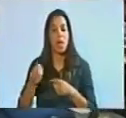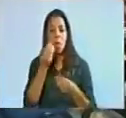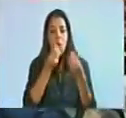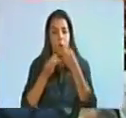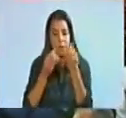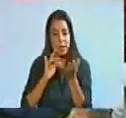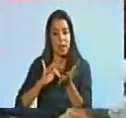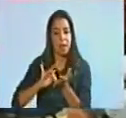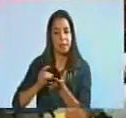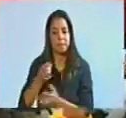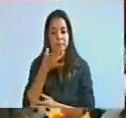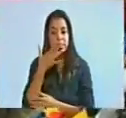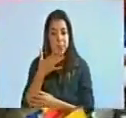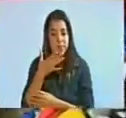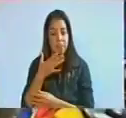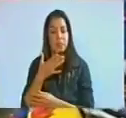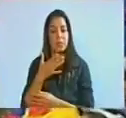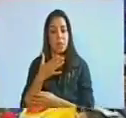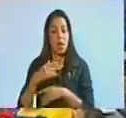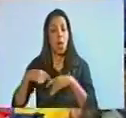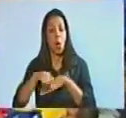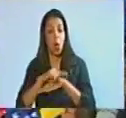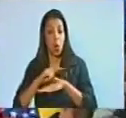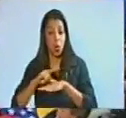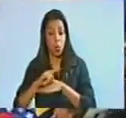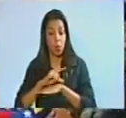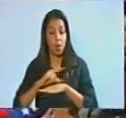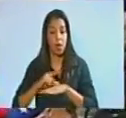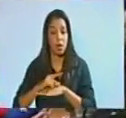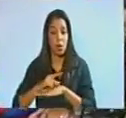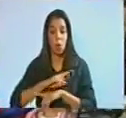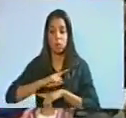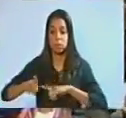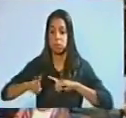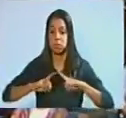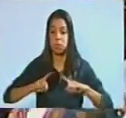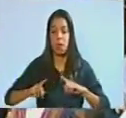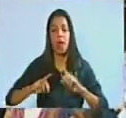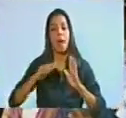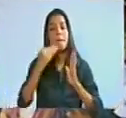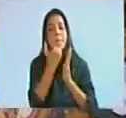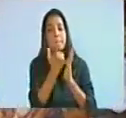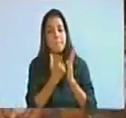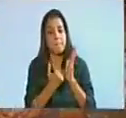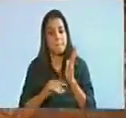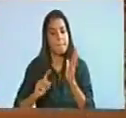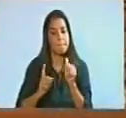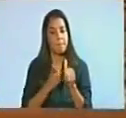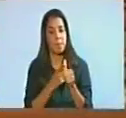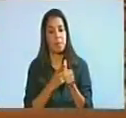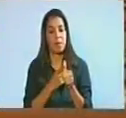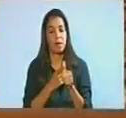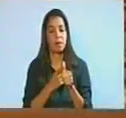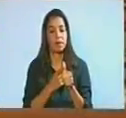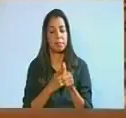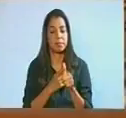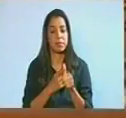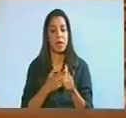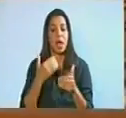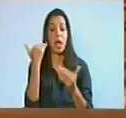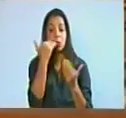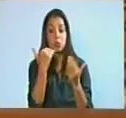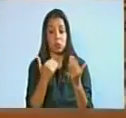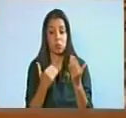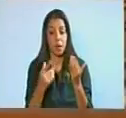y servicios que el Ejecutivo Nacional declare como priorizados, considerando su estructura